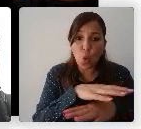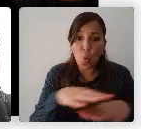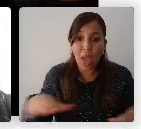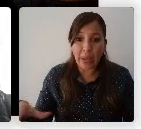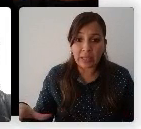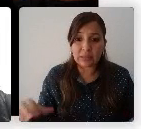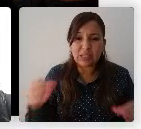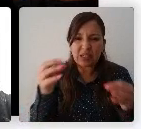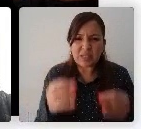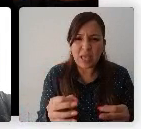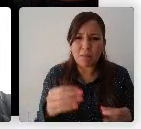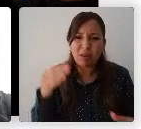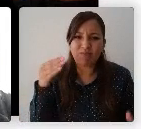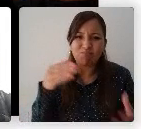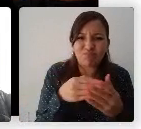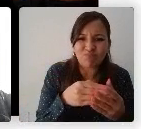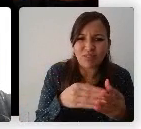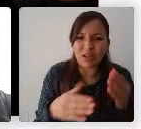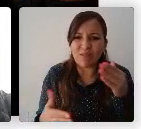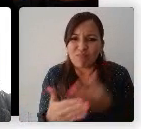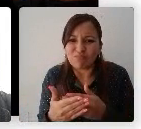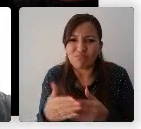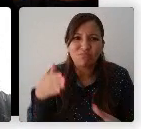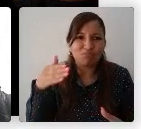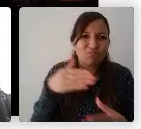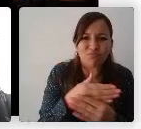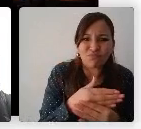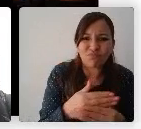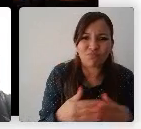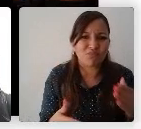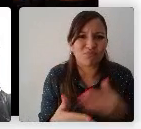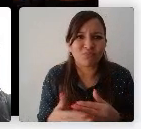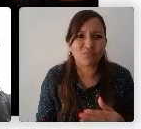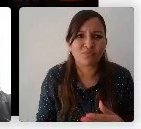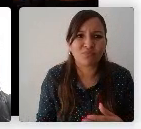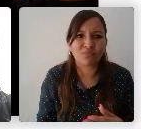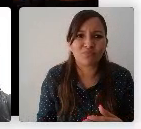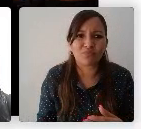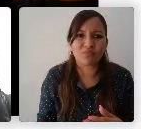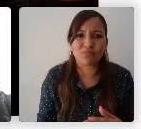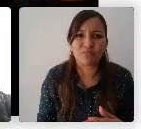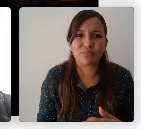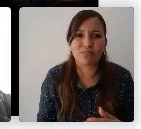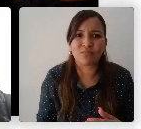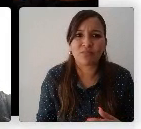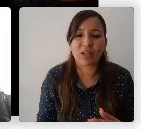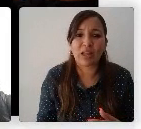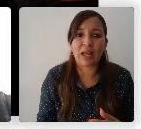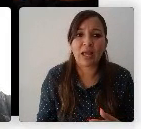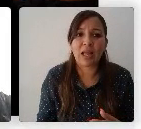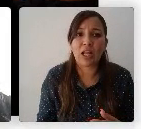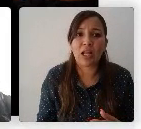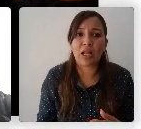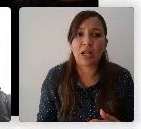como de invasión de terrenos. Pero justamente el turismo comunitario permite eso, ¿no? Permite que poder concientizar a